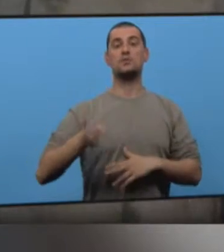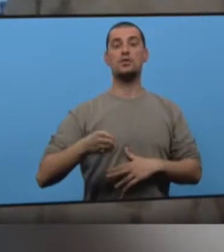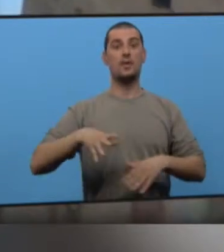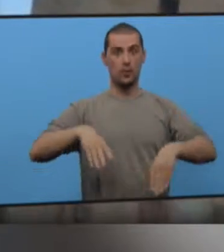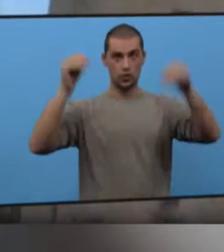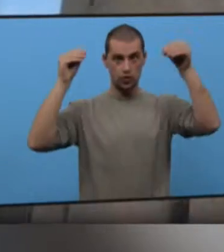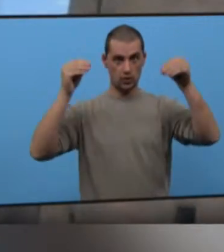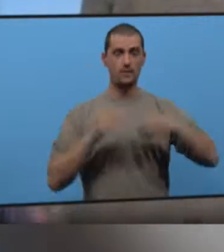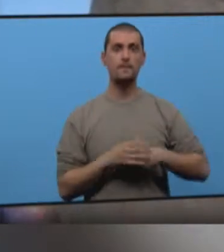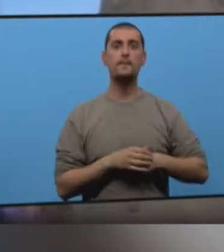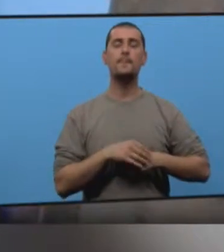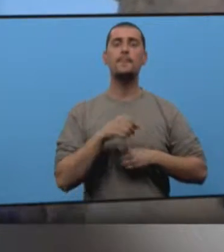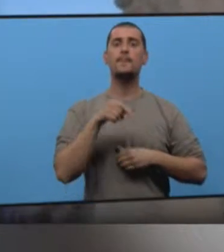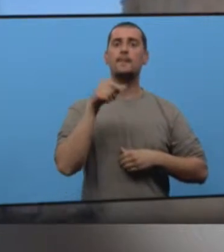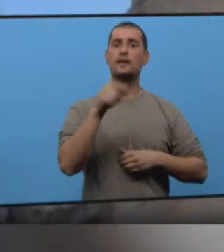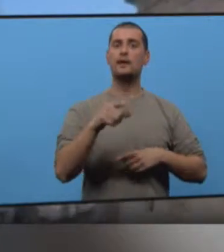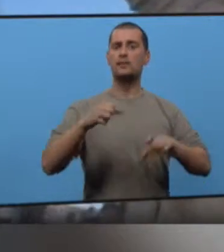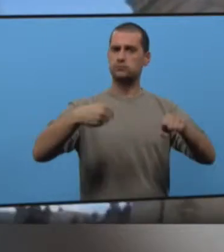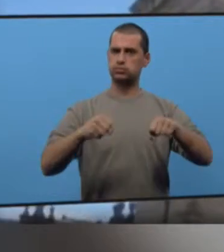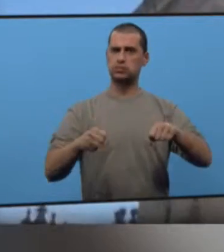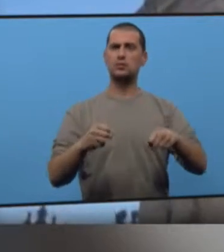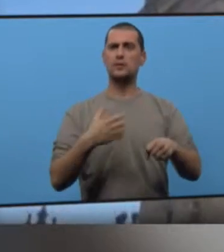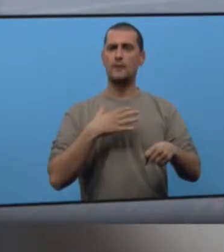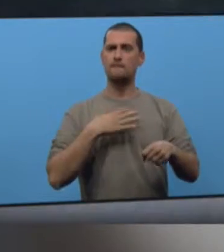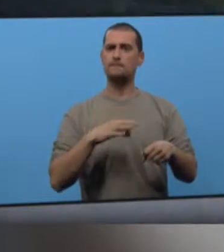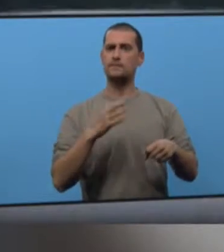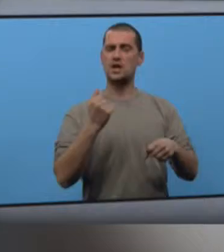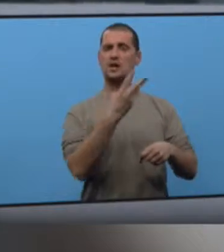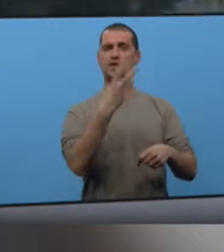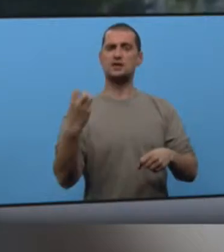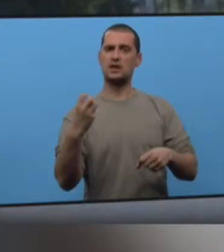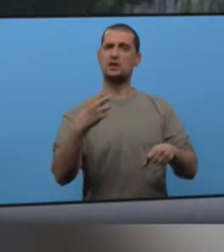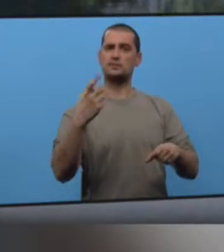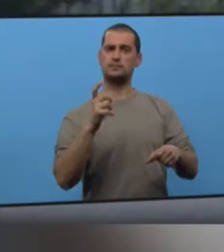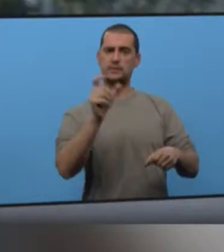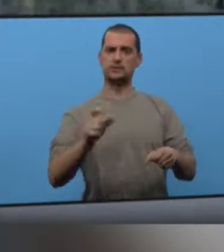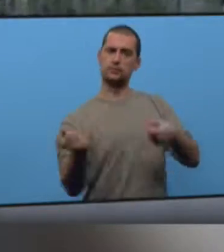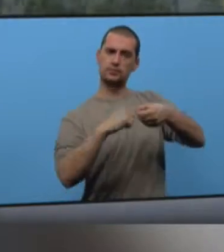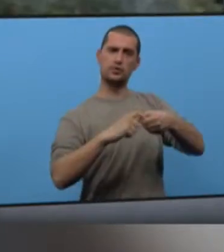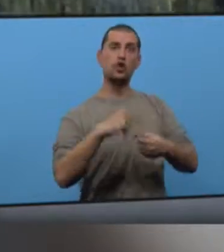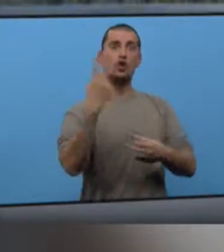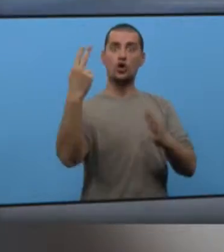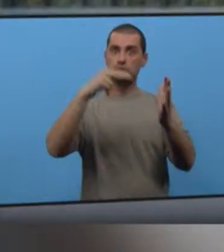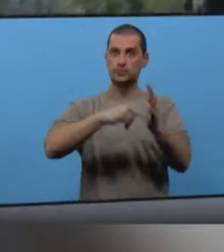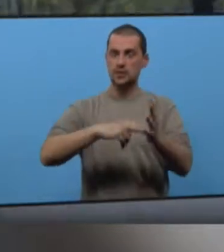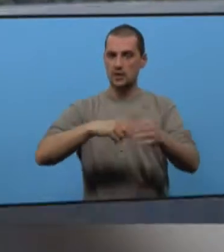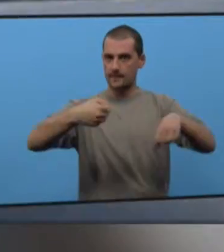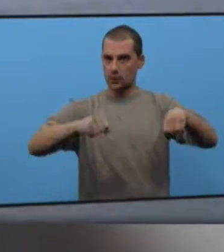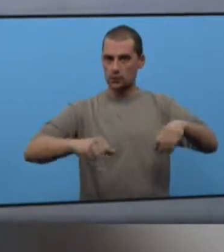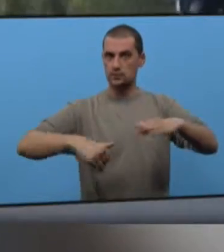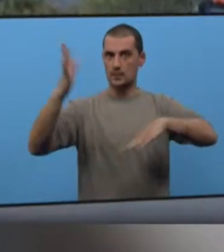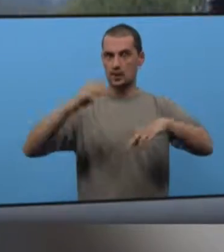de Mondoñedo. Os organizadores acadan superar os 300 inscritos con máis de 2.000 motos de anteriores